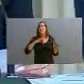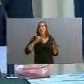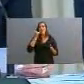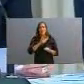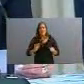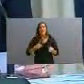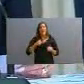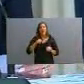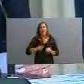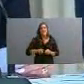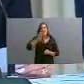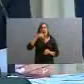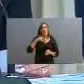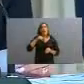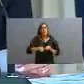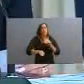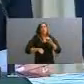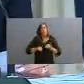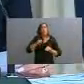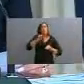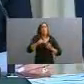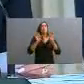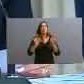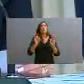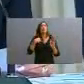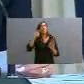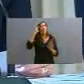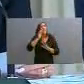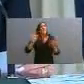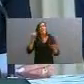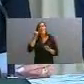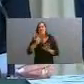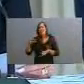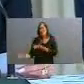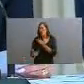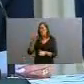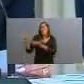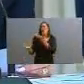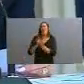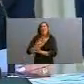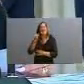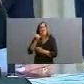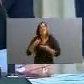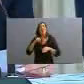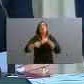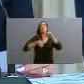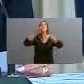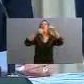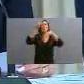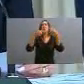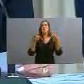peldaños. Yo creo que hemos salido del infierno. Y yo quiero